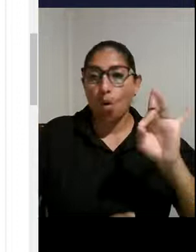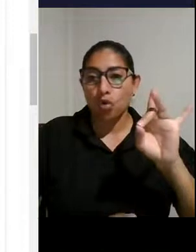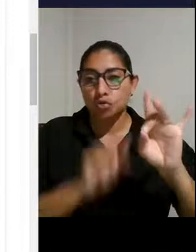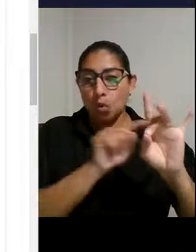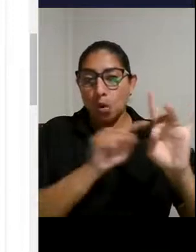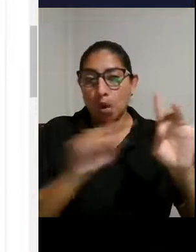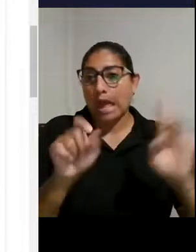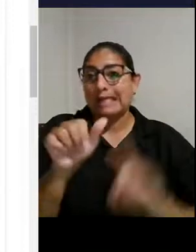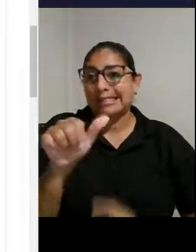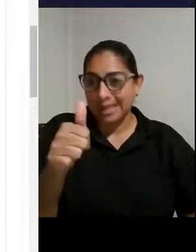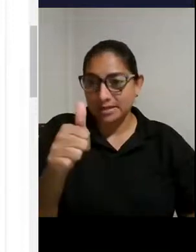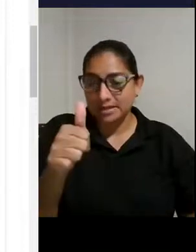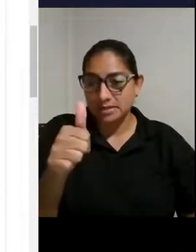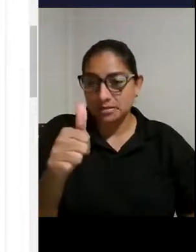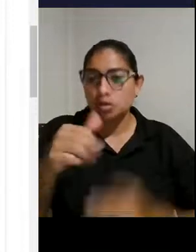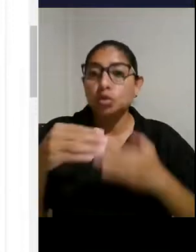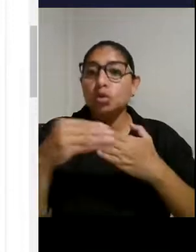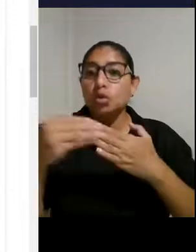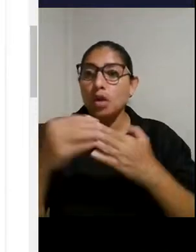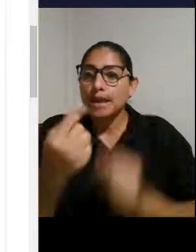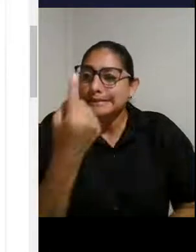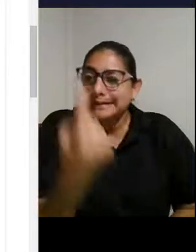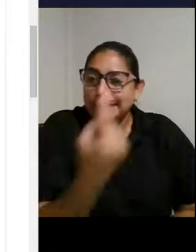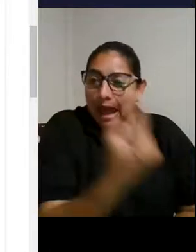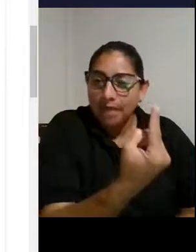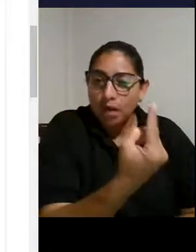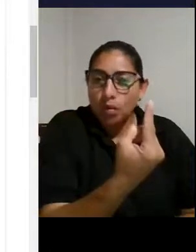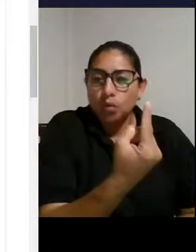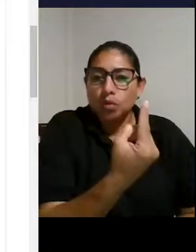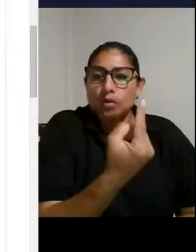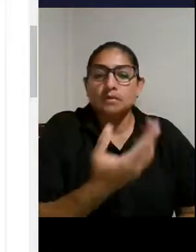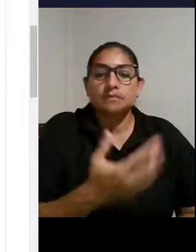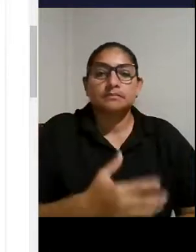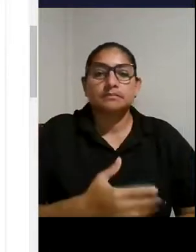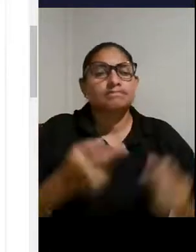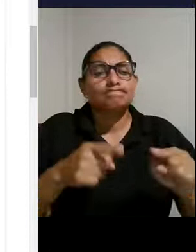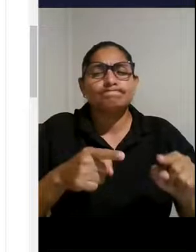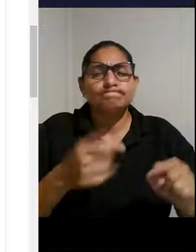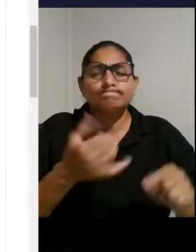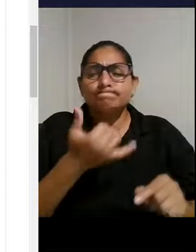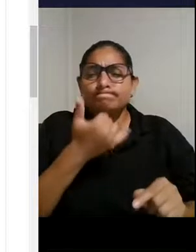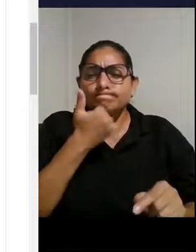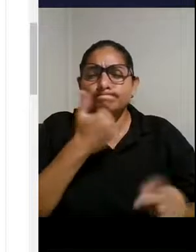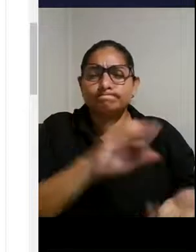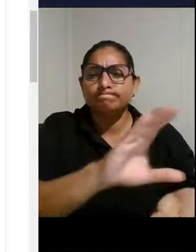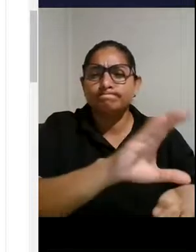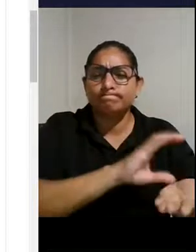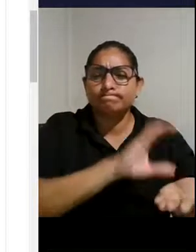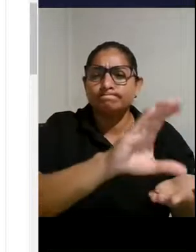10 dólares por unidad, perdón, ¿qué sucede con los ingresos?